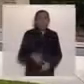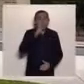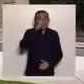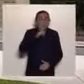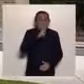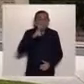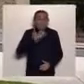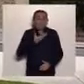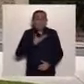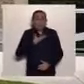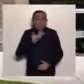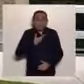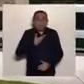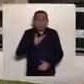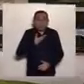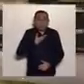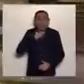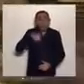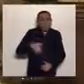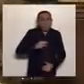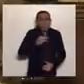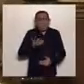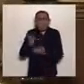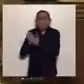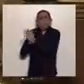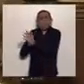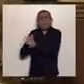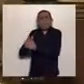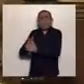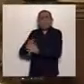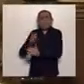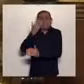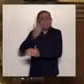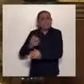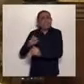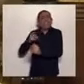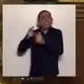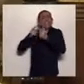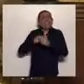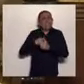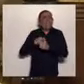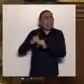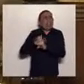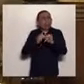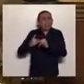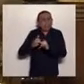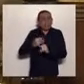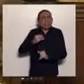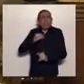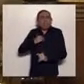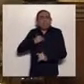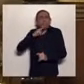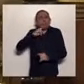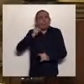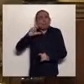El Papa Francisco confía este año a la intercesión de San José la habitual jornada de oración por las